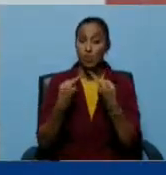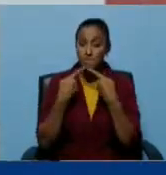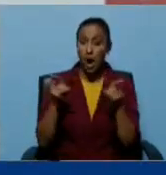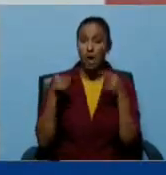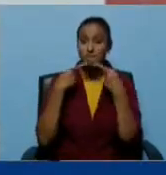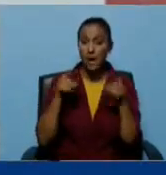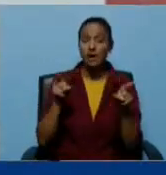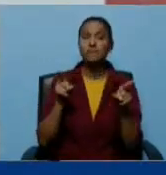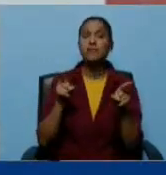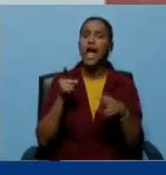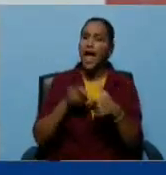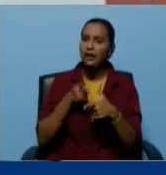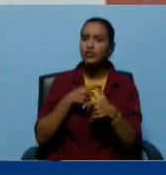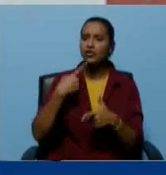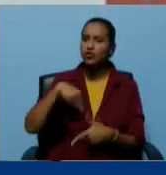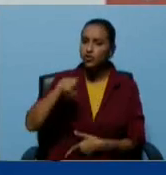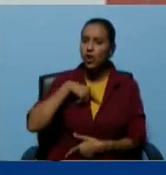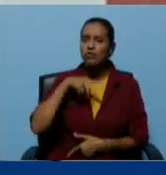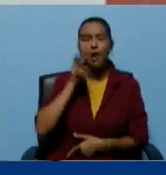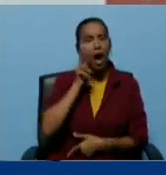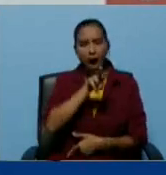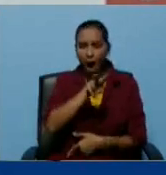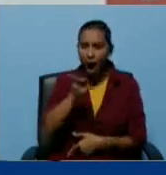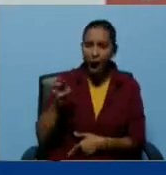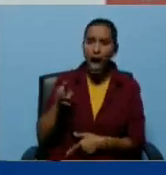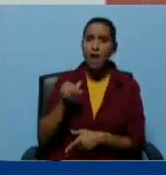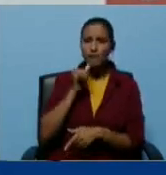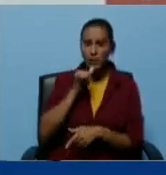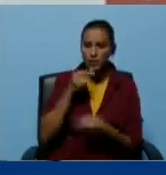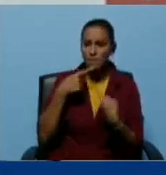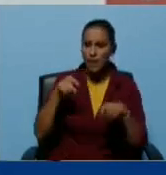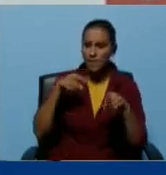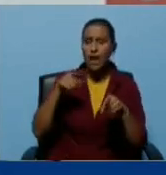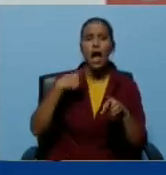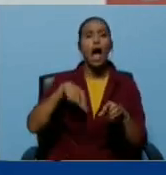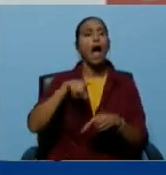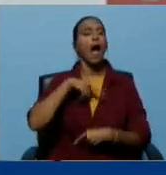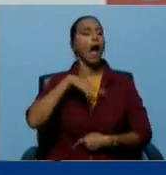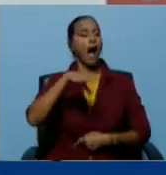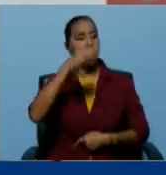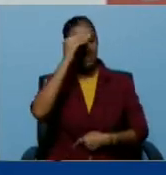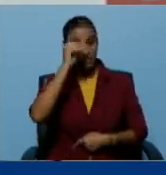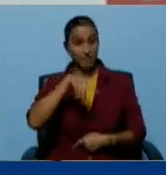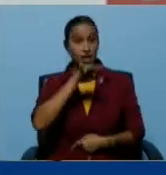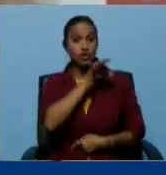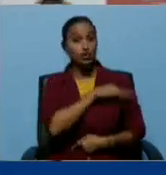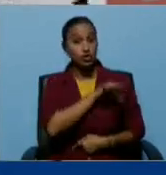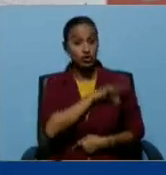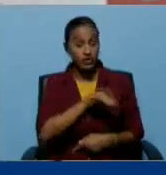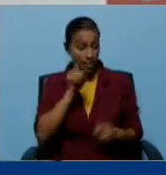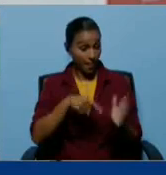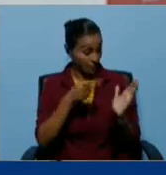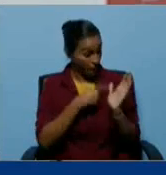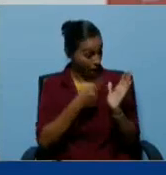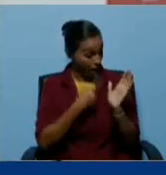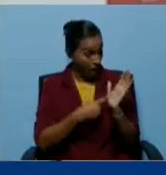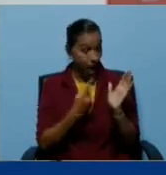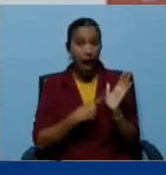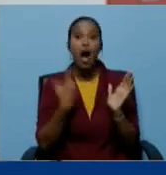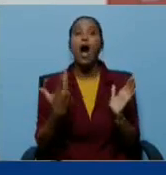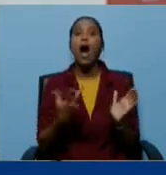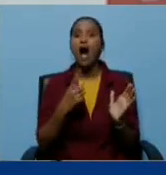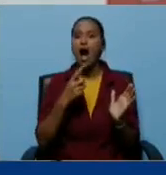Creo que es una gran lección para toda la sociedad. Han sustituido a todos los partidos políticos.